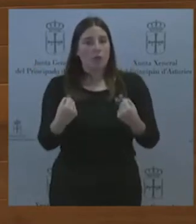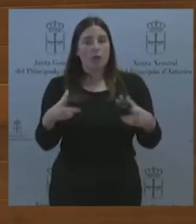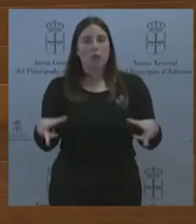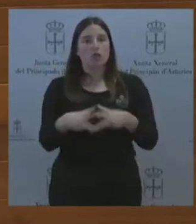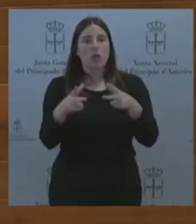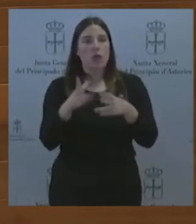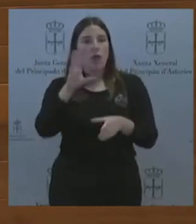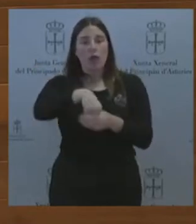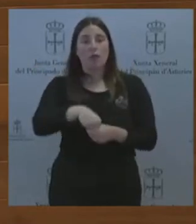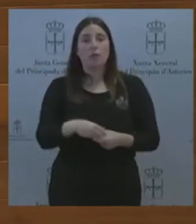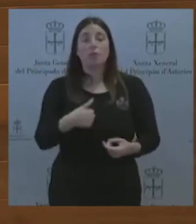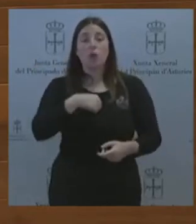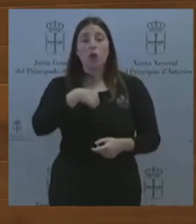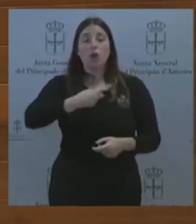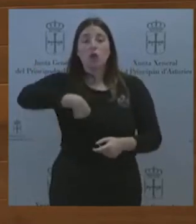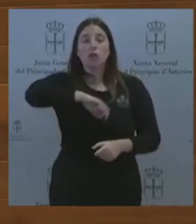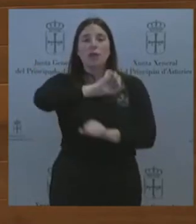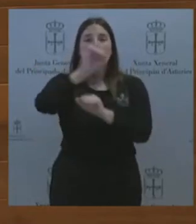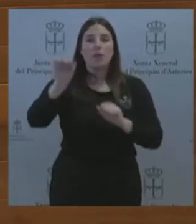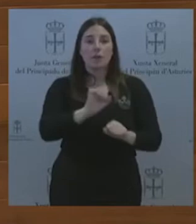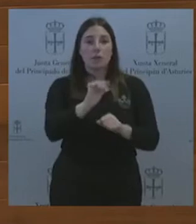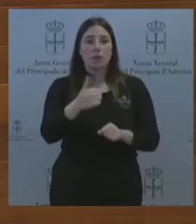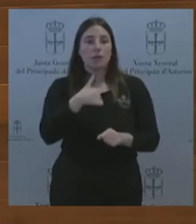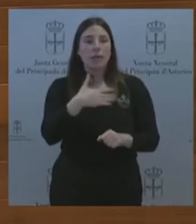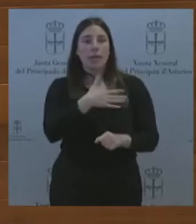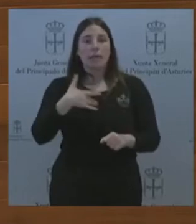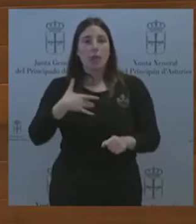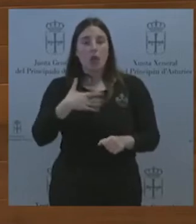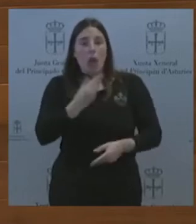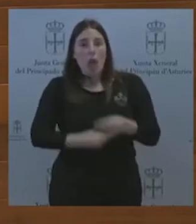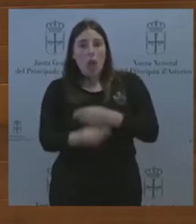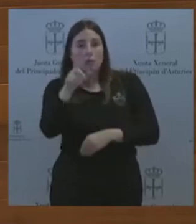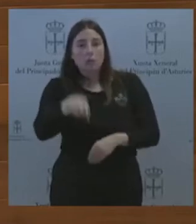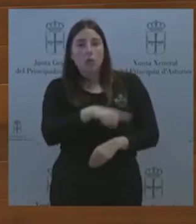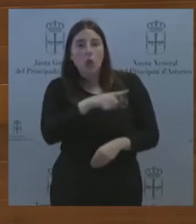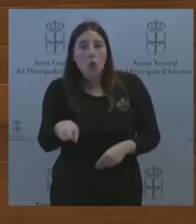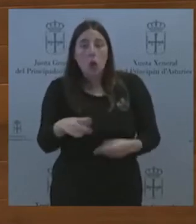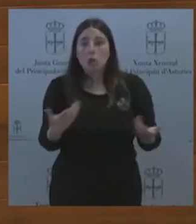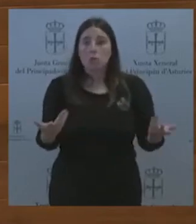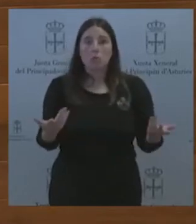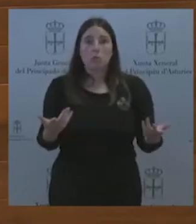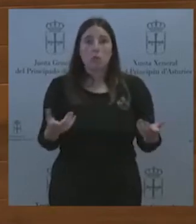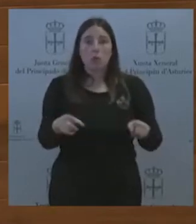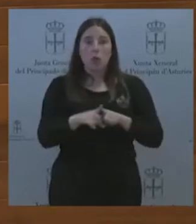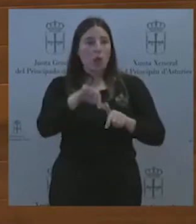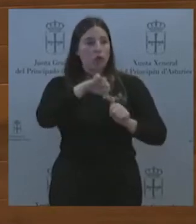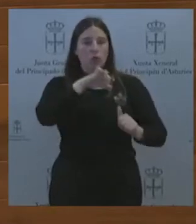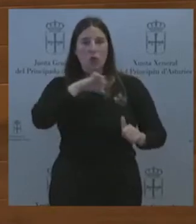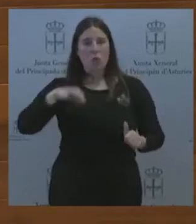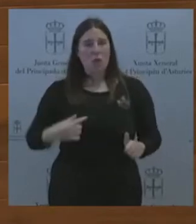ser madres o no serlo, sin perder, por supuesto, nuestra autonomía, porque ser mujer